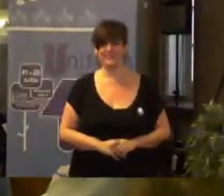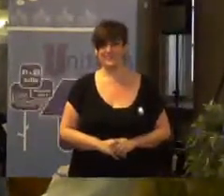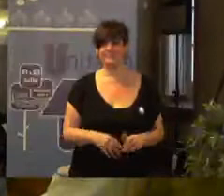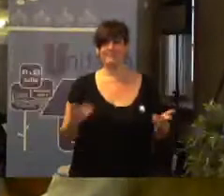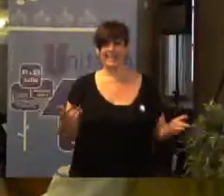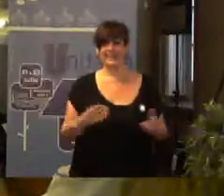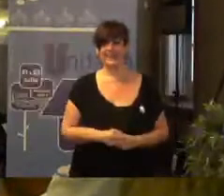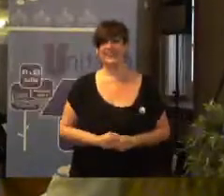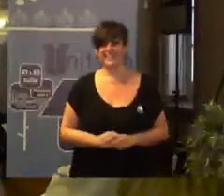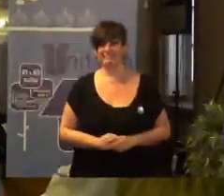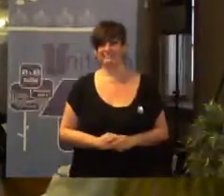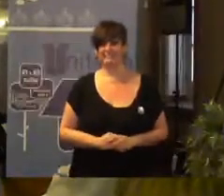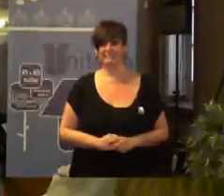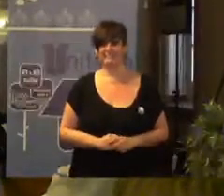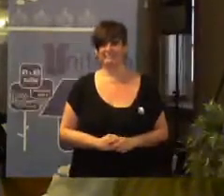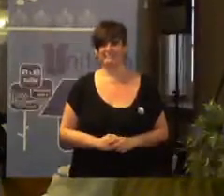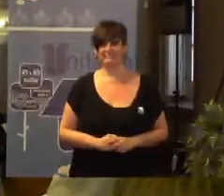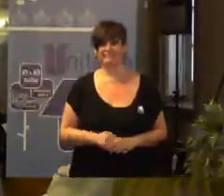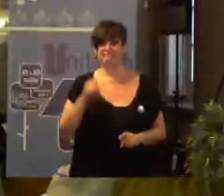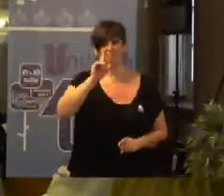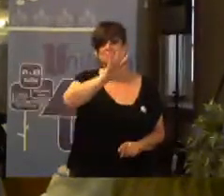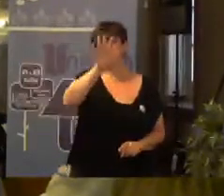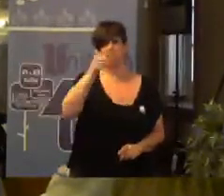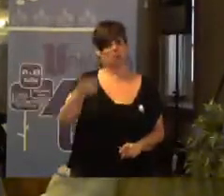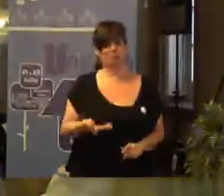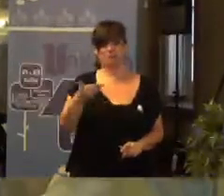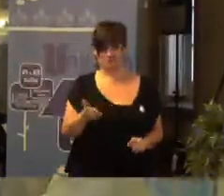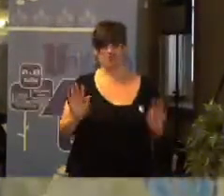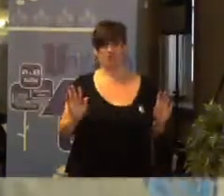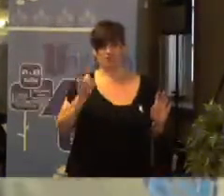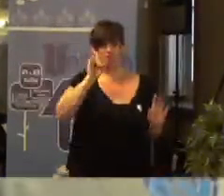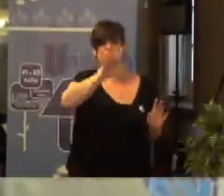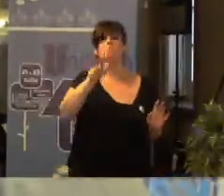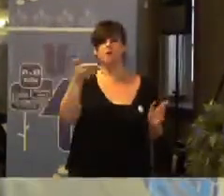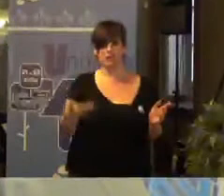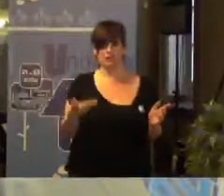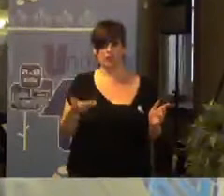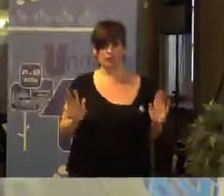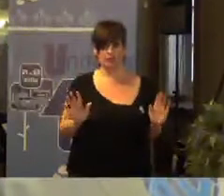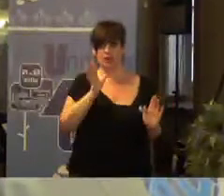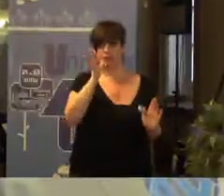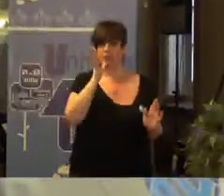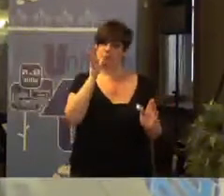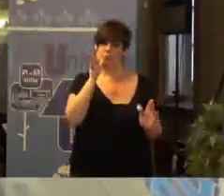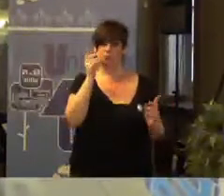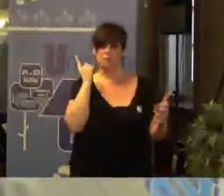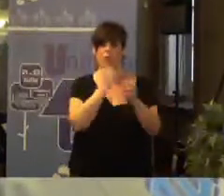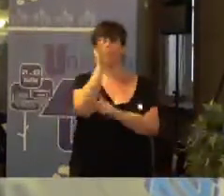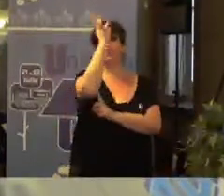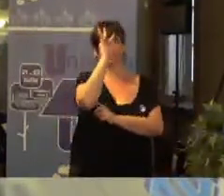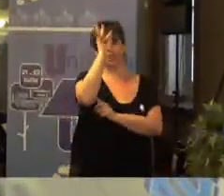tanto, pareceme que é moi importante, parece unha cuestión moi teórica, non é